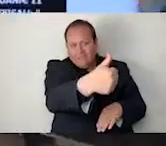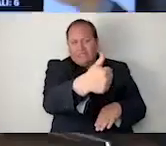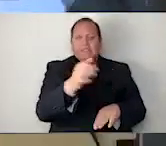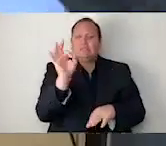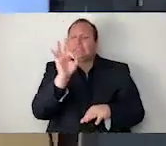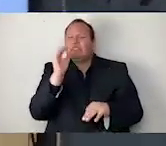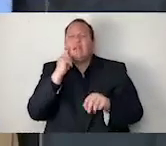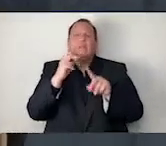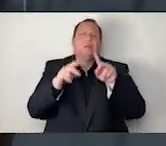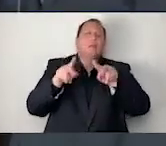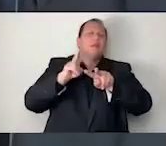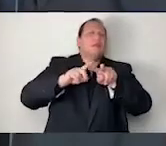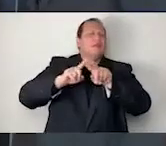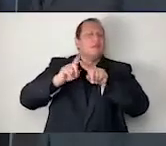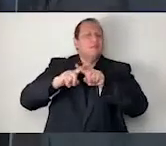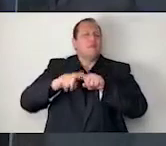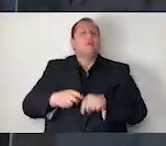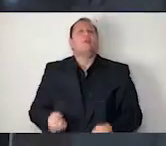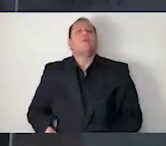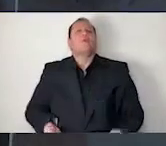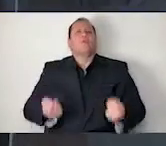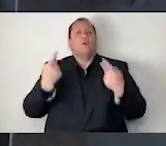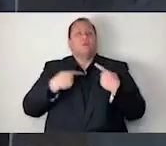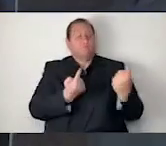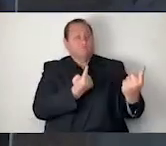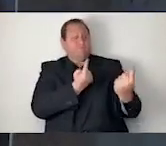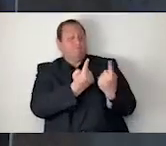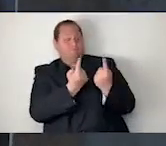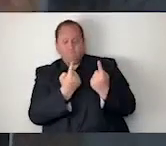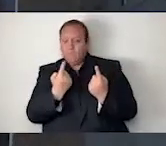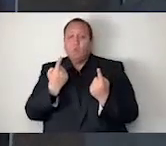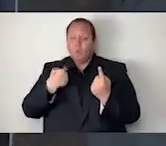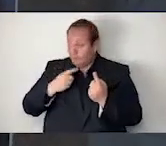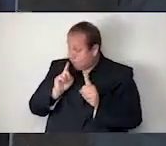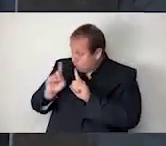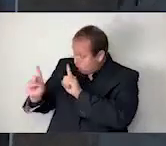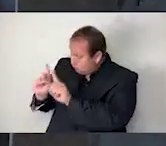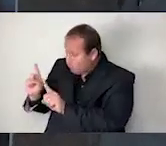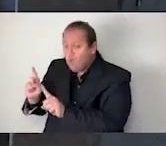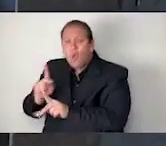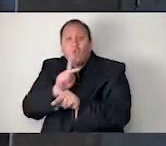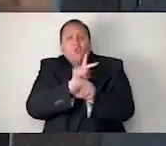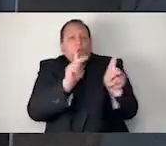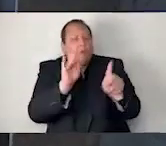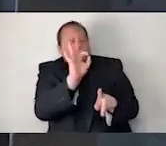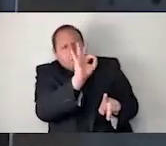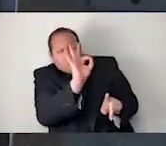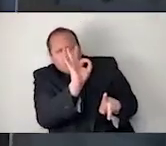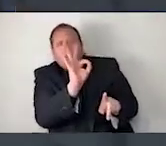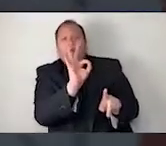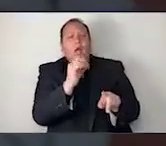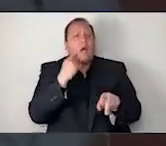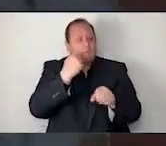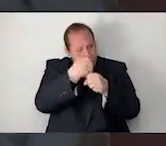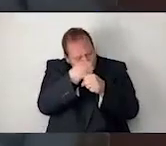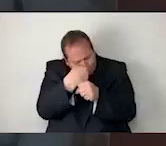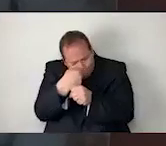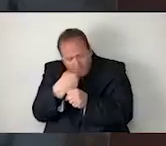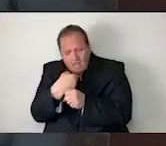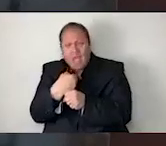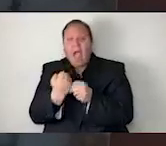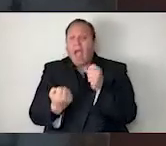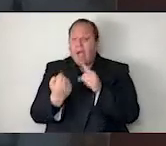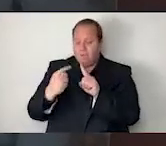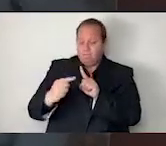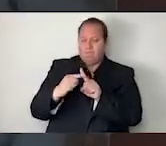tienen muestras y están vendiendo a confirmados están tan pendiente confirmados obviamente descartaron aquí en forma breve que los